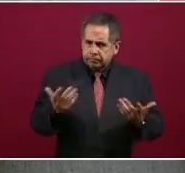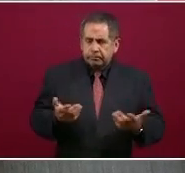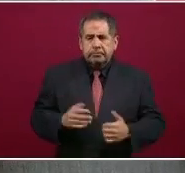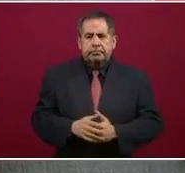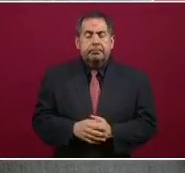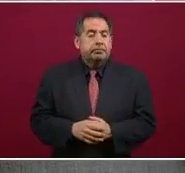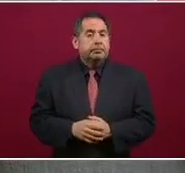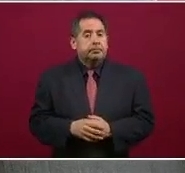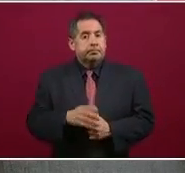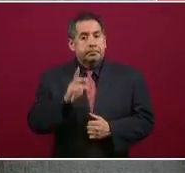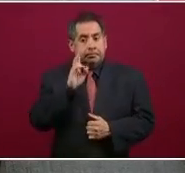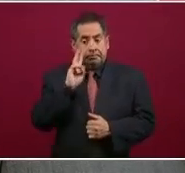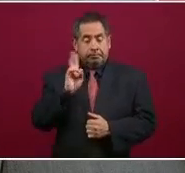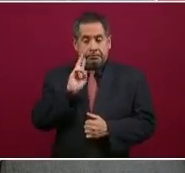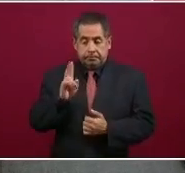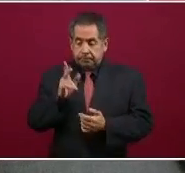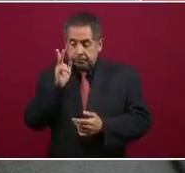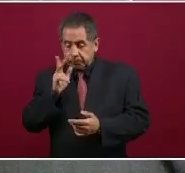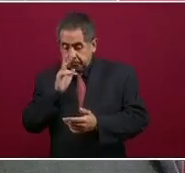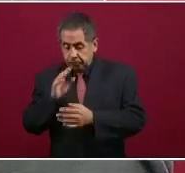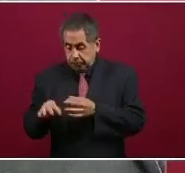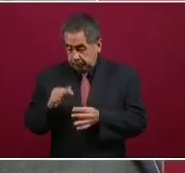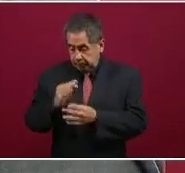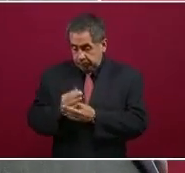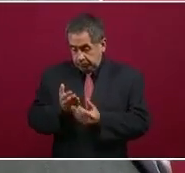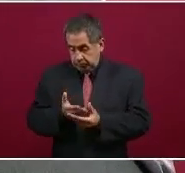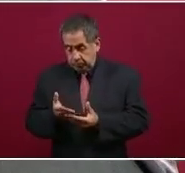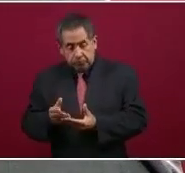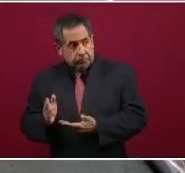y una vez que entregue las pruebas